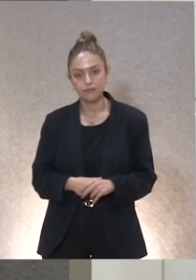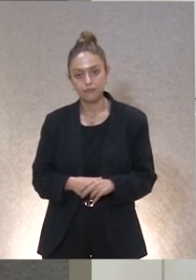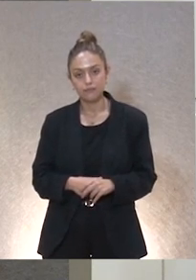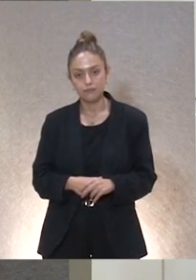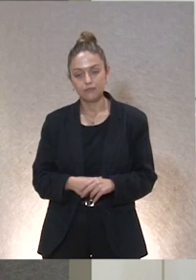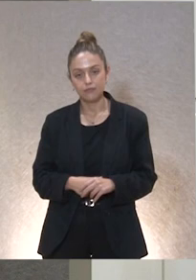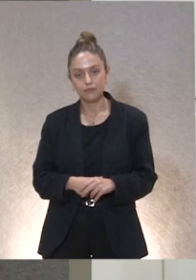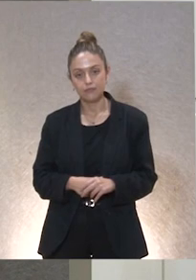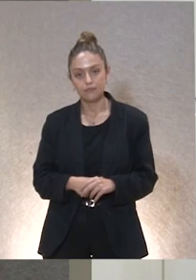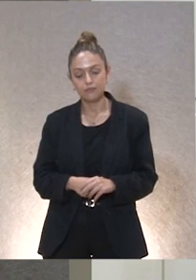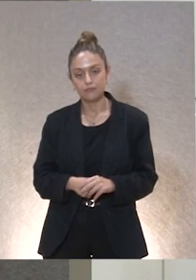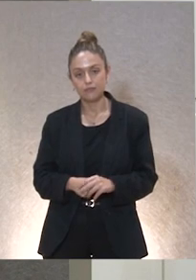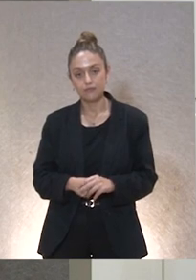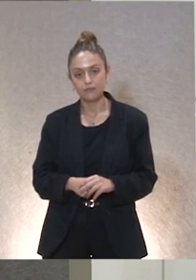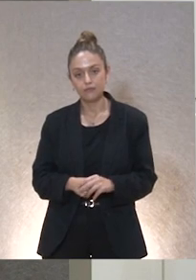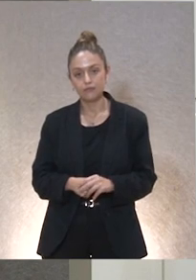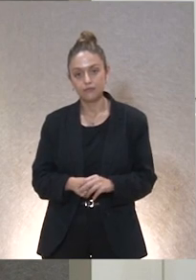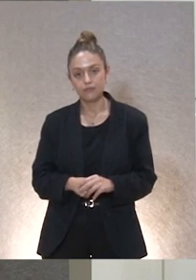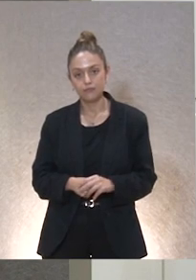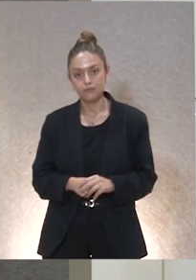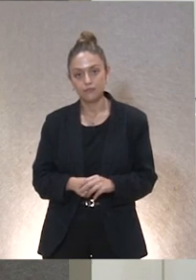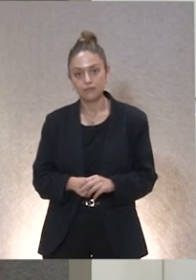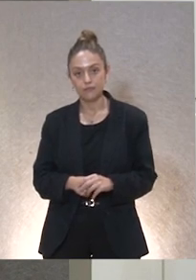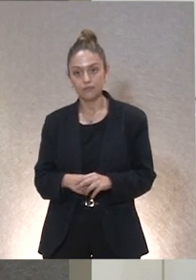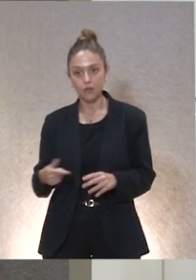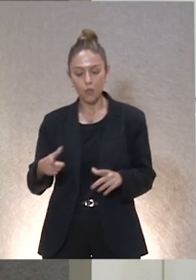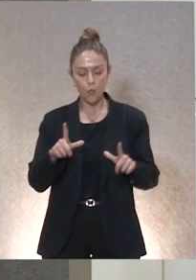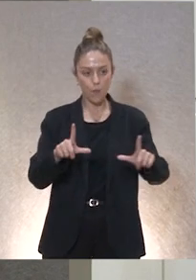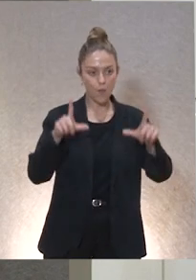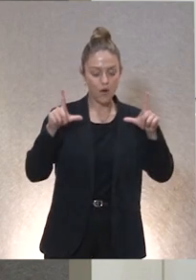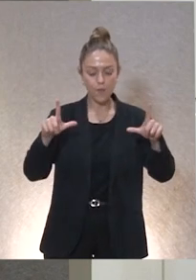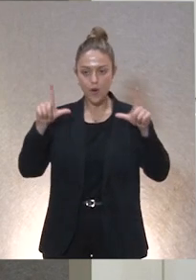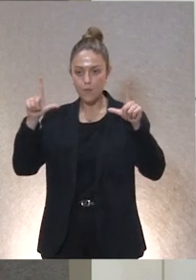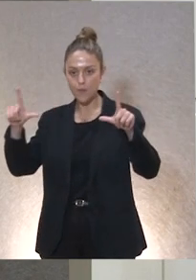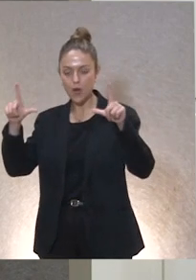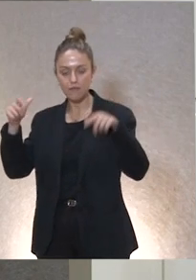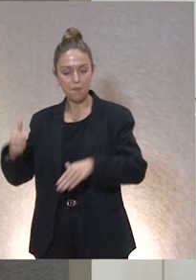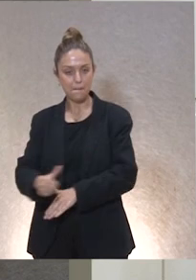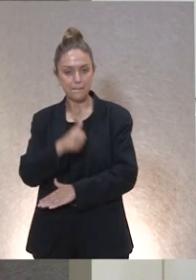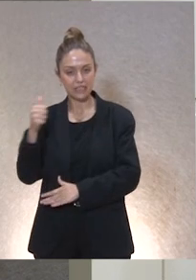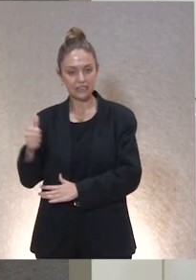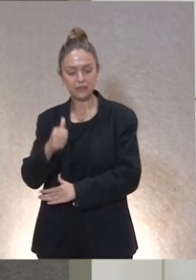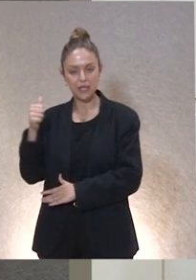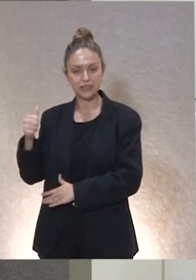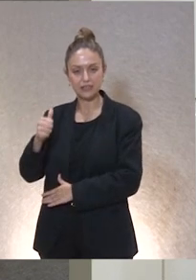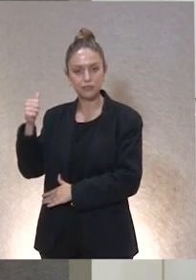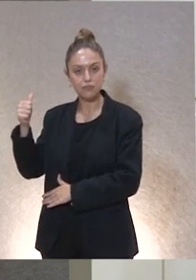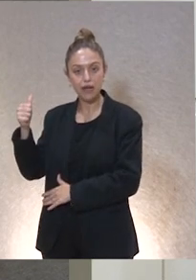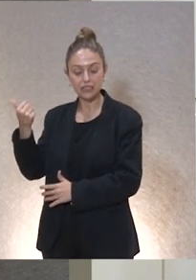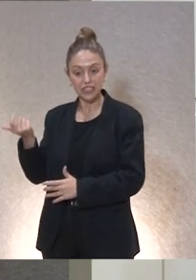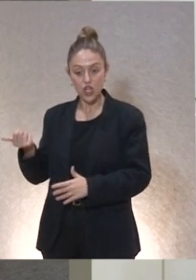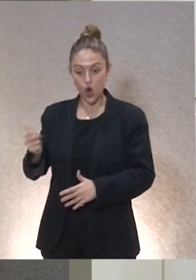eh eh somos eh más más protagonistas y nos ofrecen eh